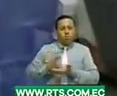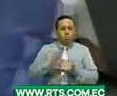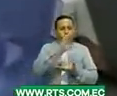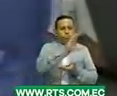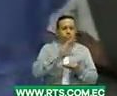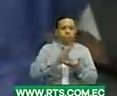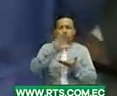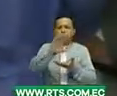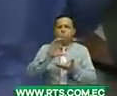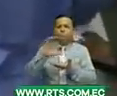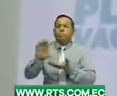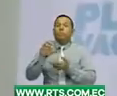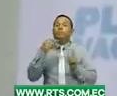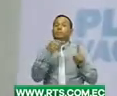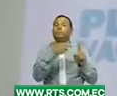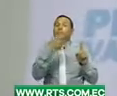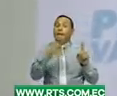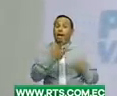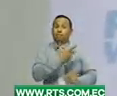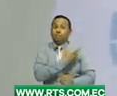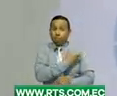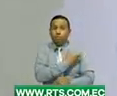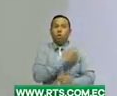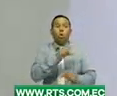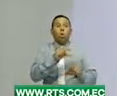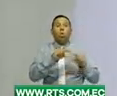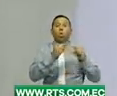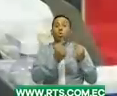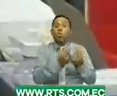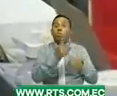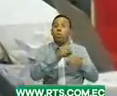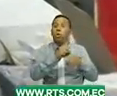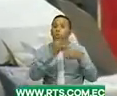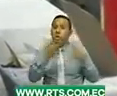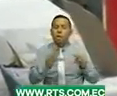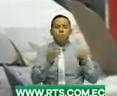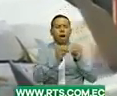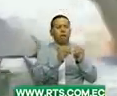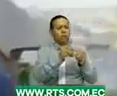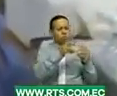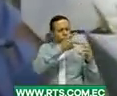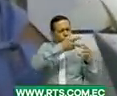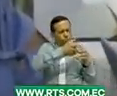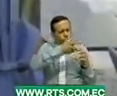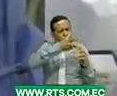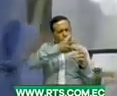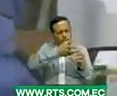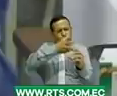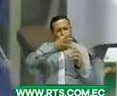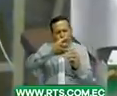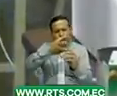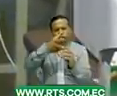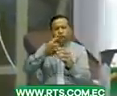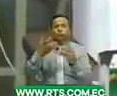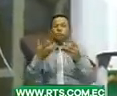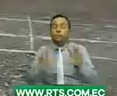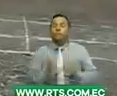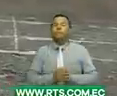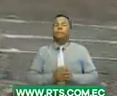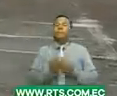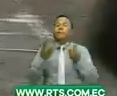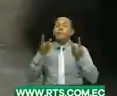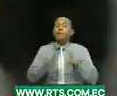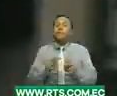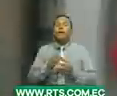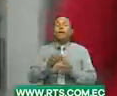se continuó con la vacunación de un buen grupo de personal médico en las tres instituciones de salud designadas. De igual manera, se procedió en la